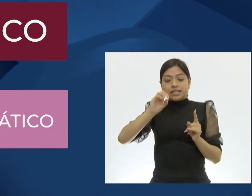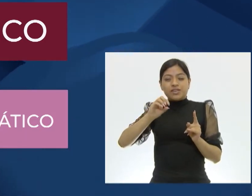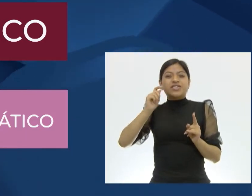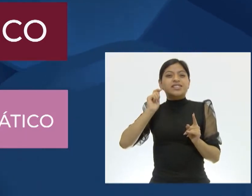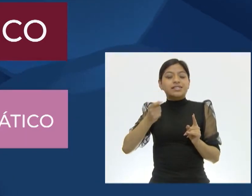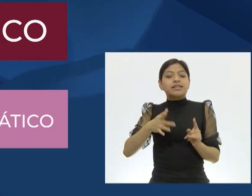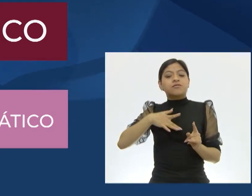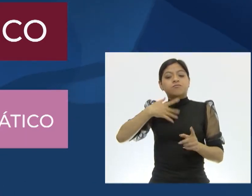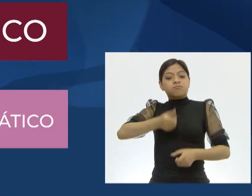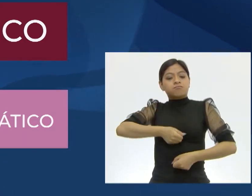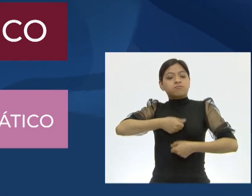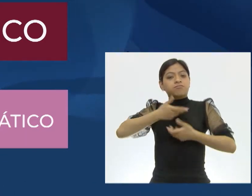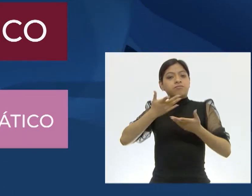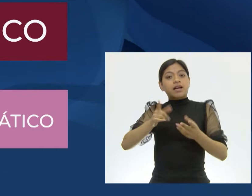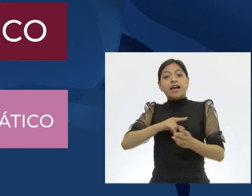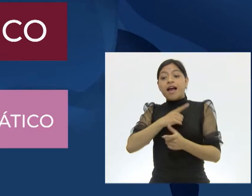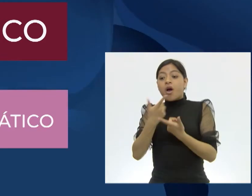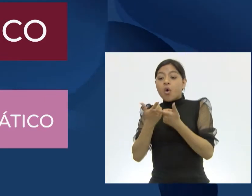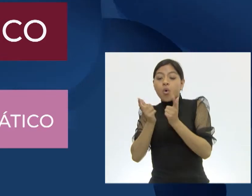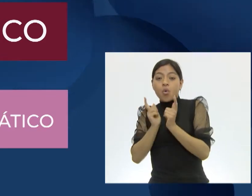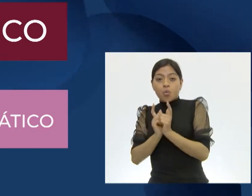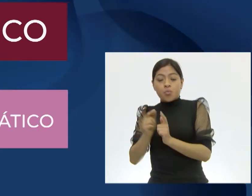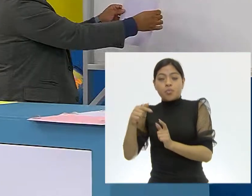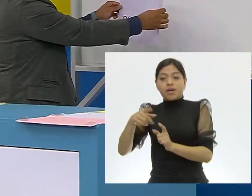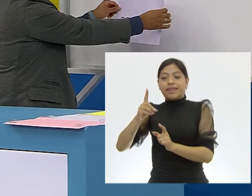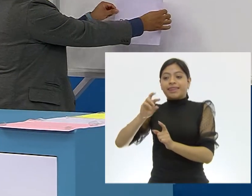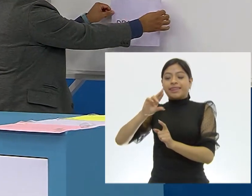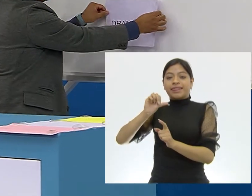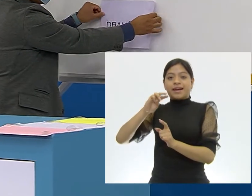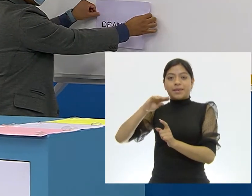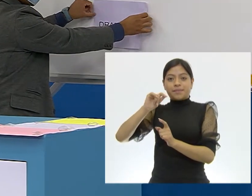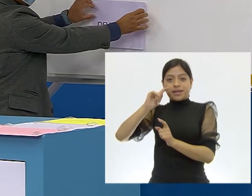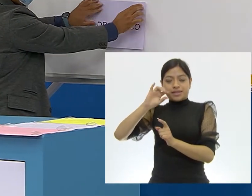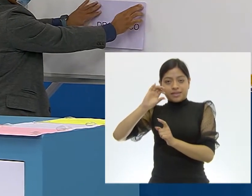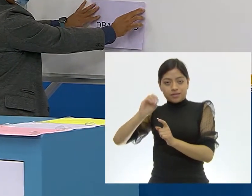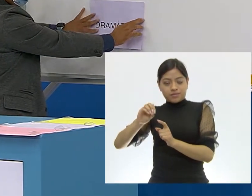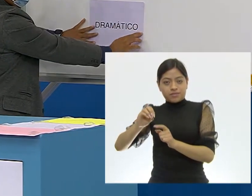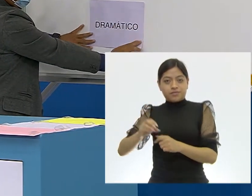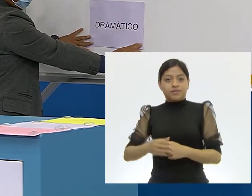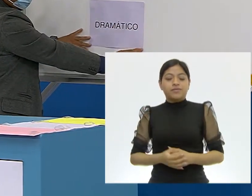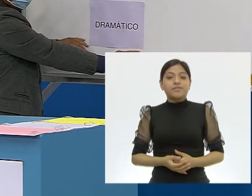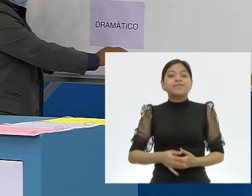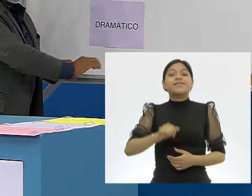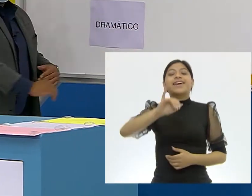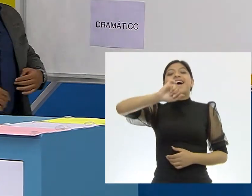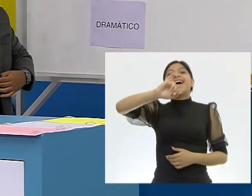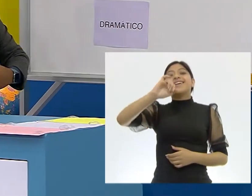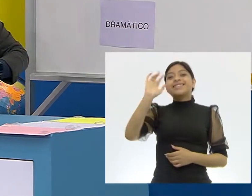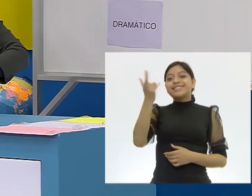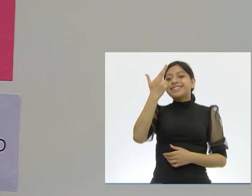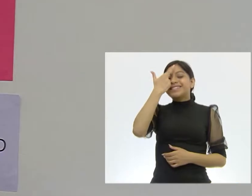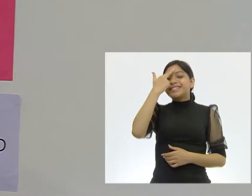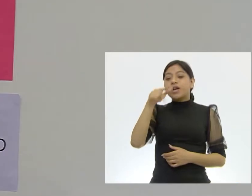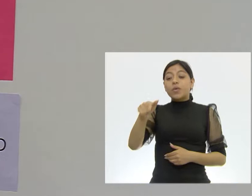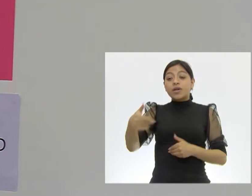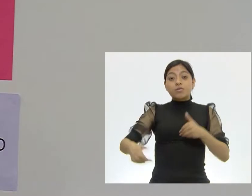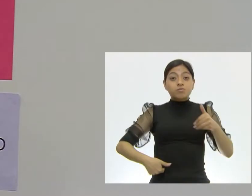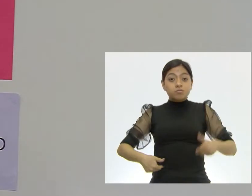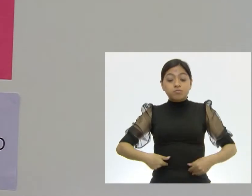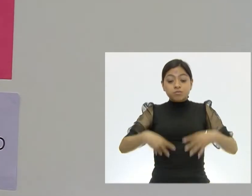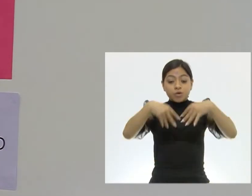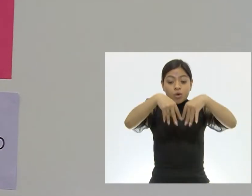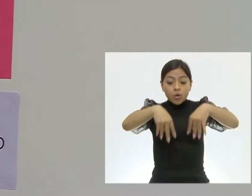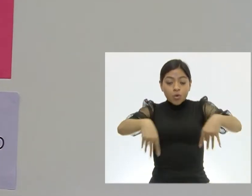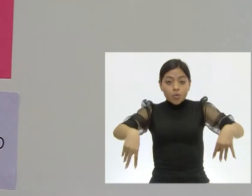último tenemos el género dramático. Ah, perfecto. Ahora recuerdo que el teatro